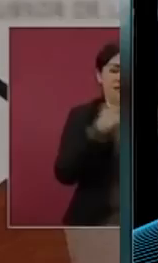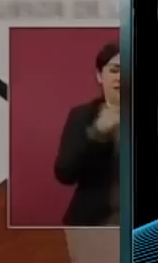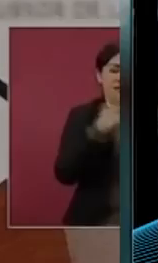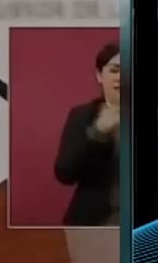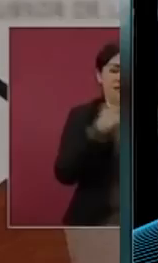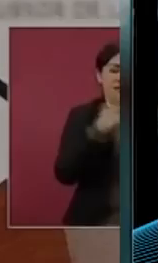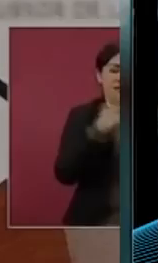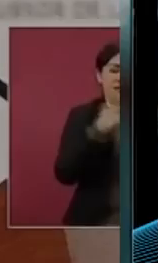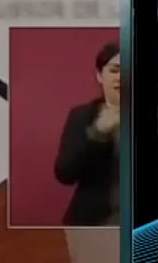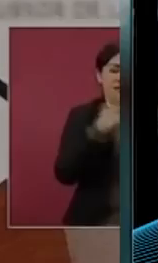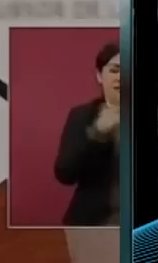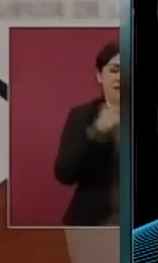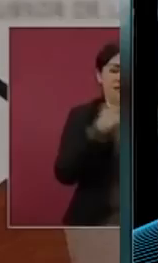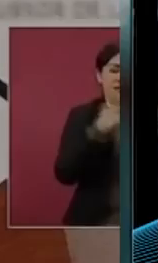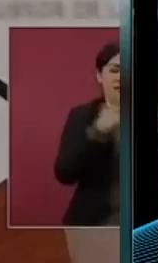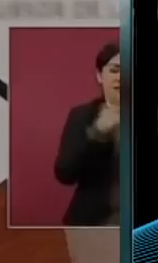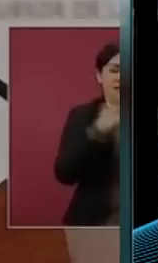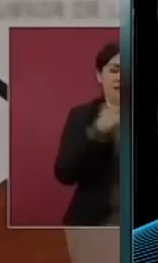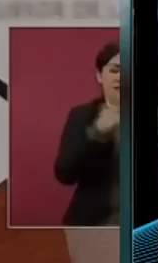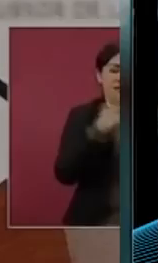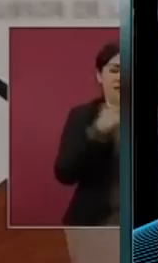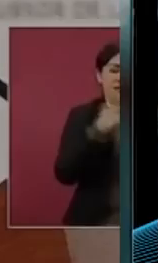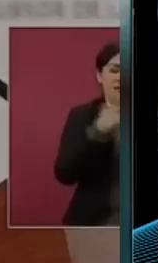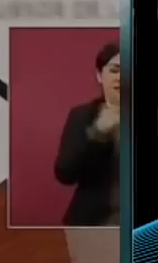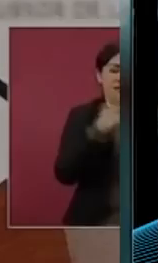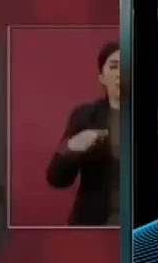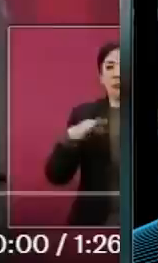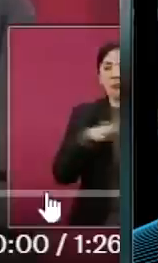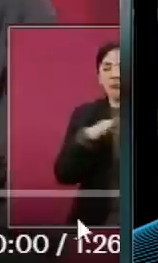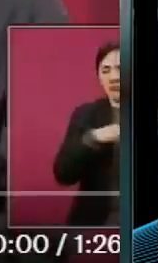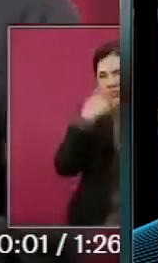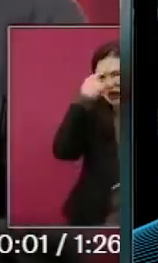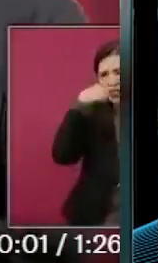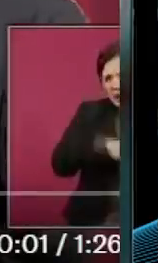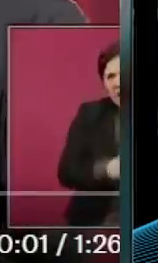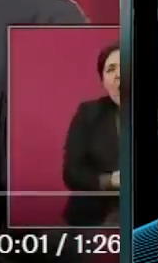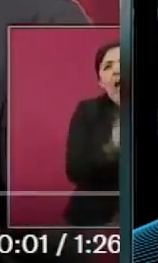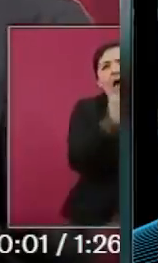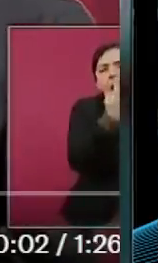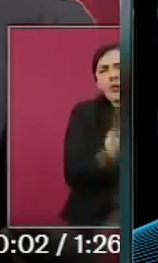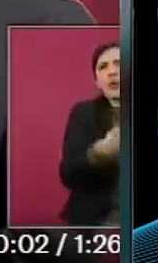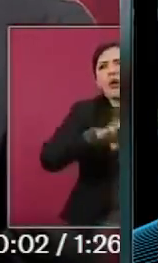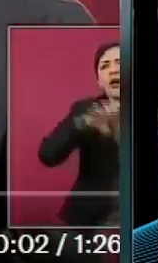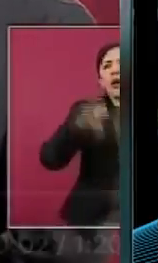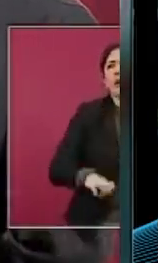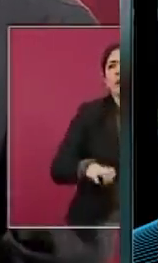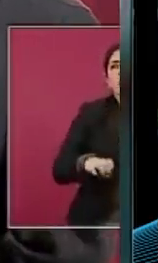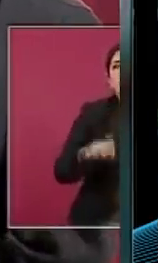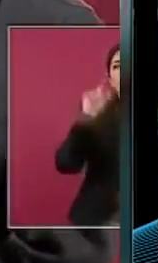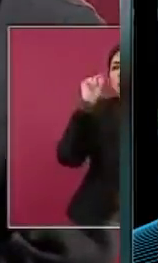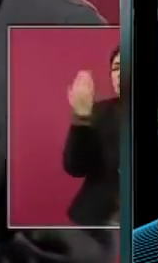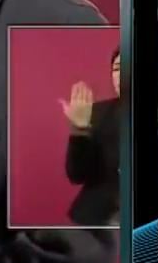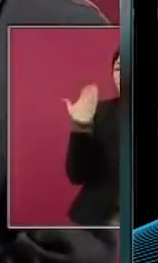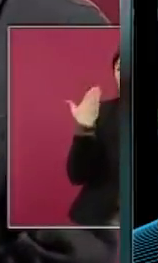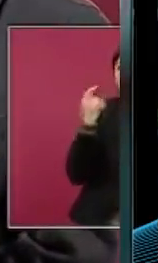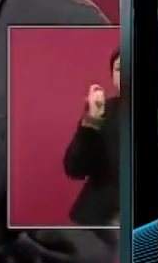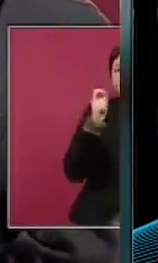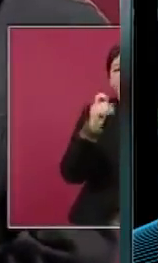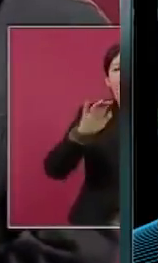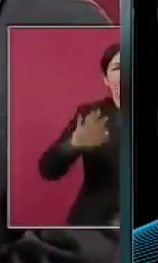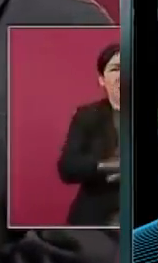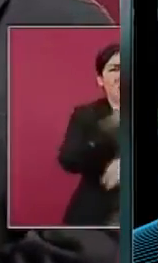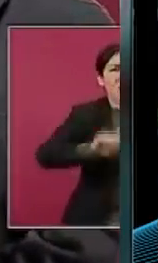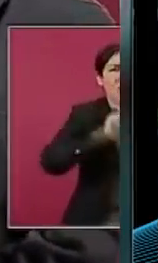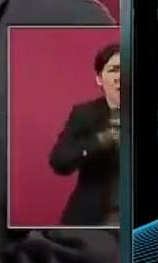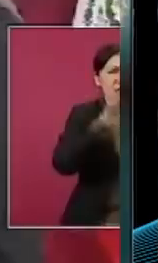los privilegios que aún desean conservar los opositores a esta reforma eléctrica. Algunos, por ejemplo, con esto de la reforma